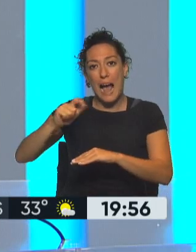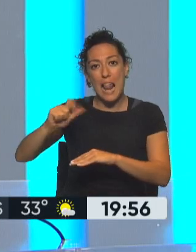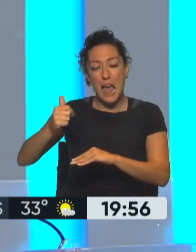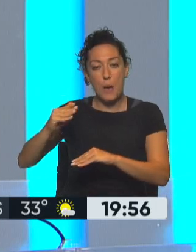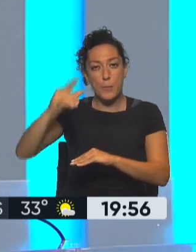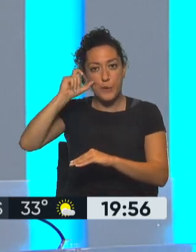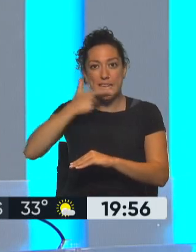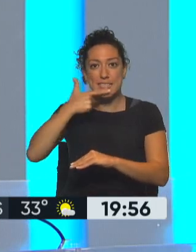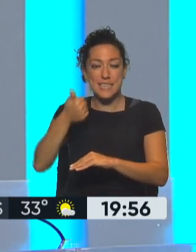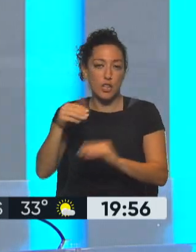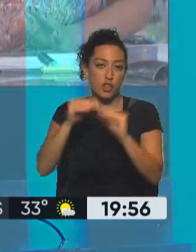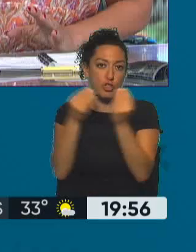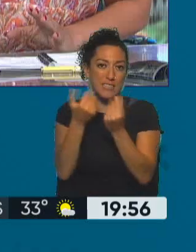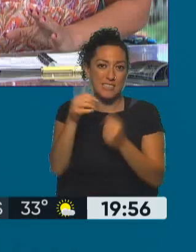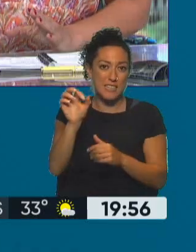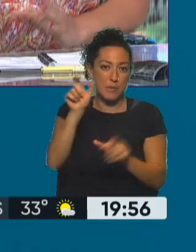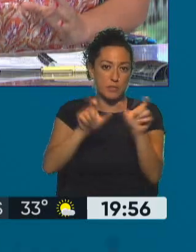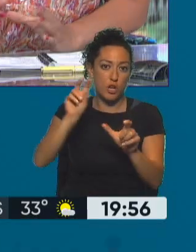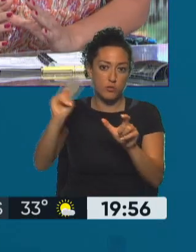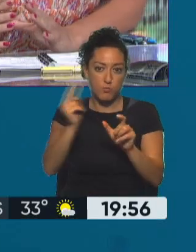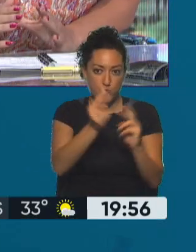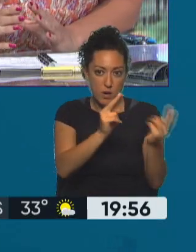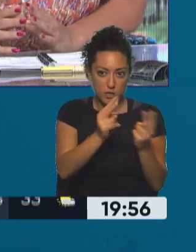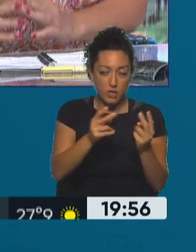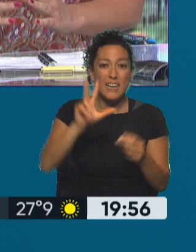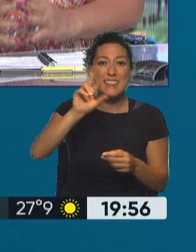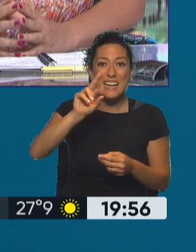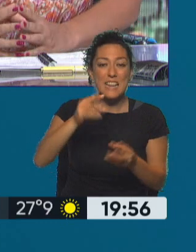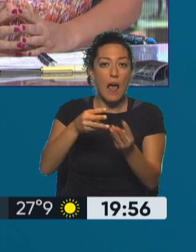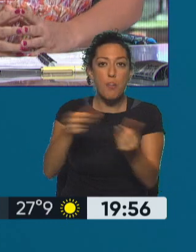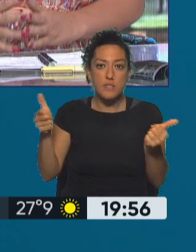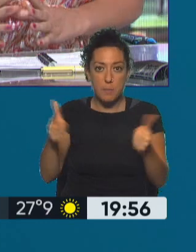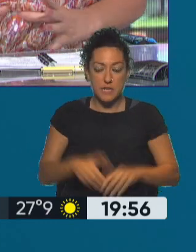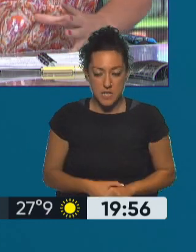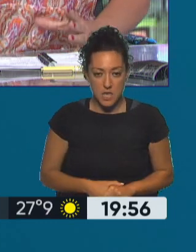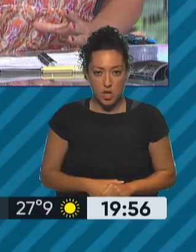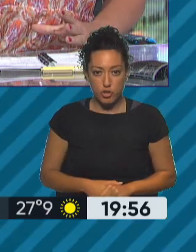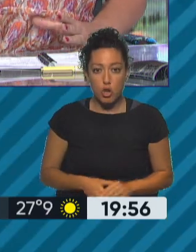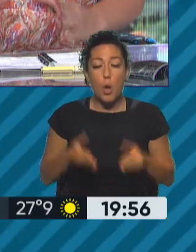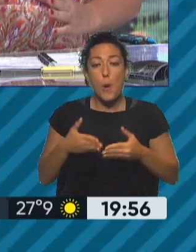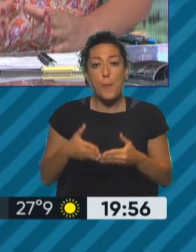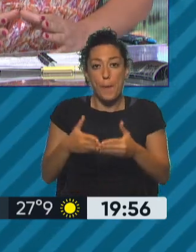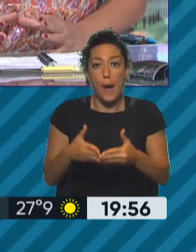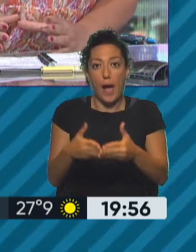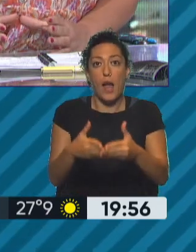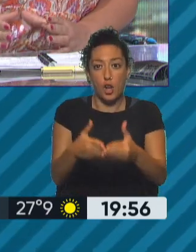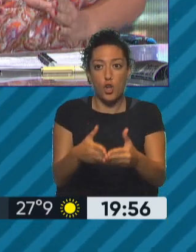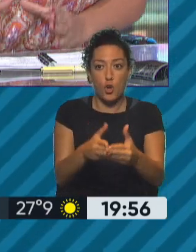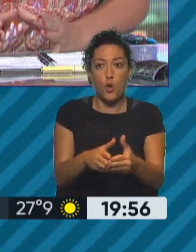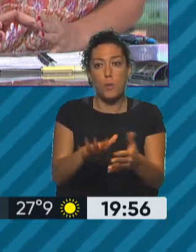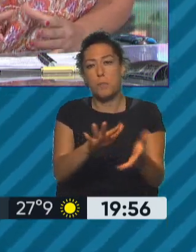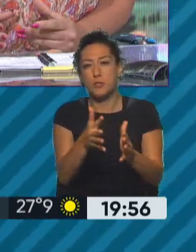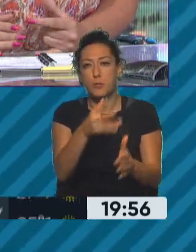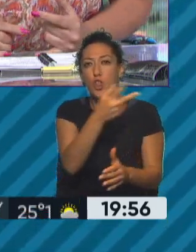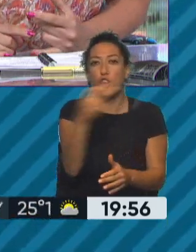hasta el momento al menos 30 personas que están desaparecidas recordemos ser una embarcación en la cual viajaban alrededor